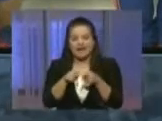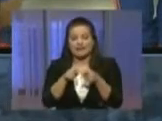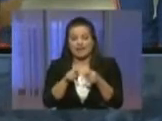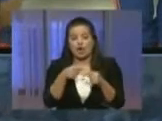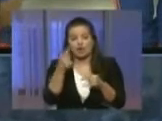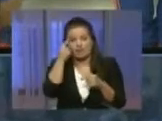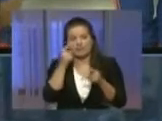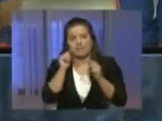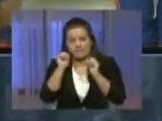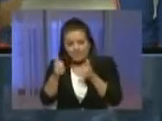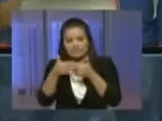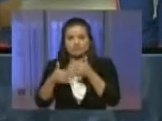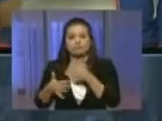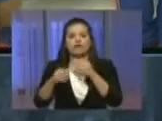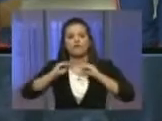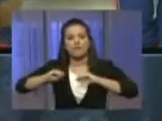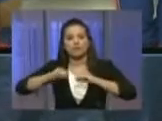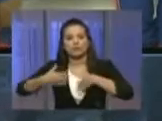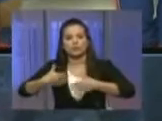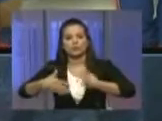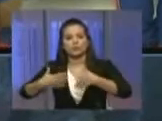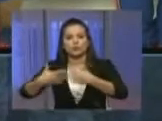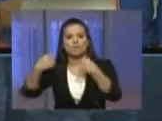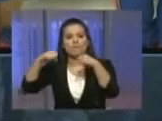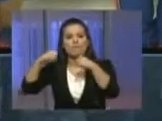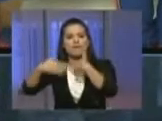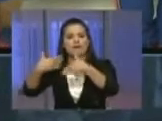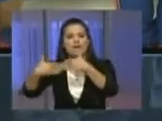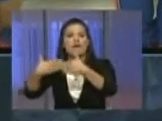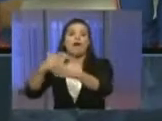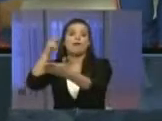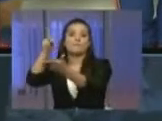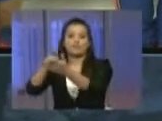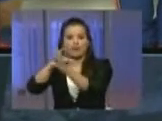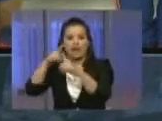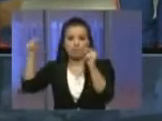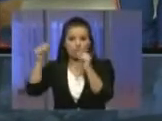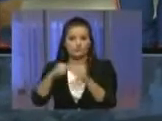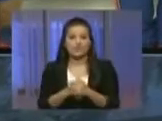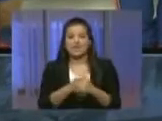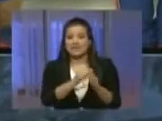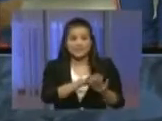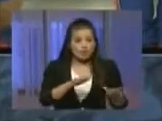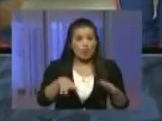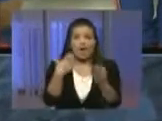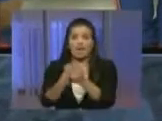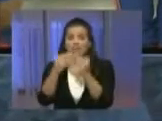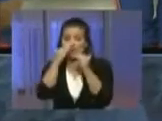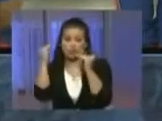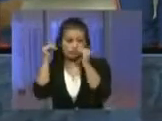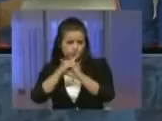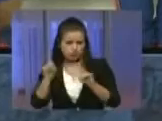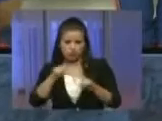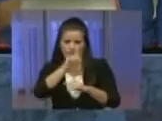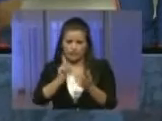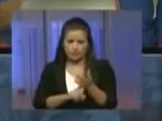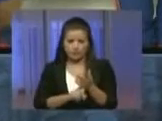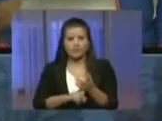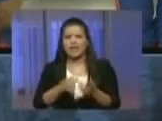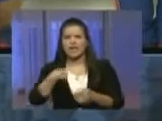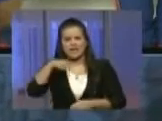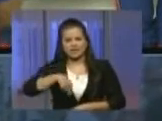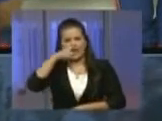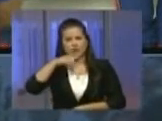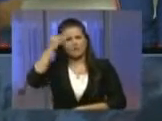olímpicas hasta nuestros atletas consolidados Bueno este año logramos 86 pensábamos la proyección era